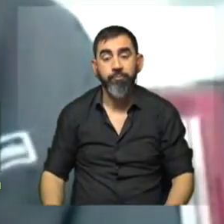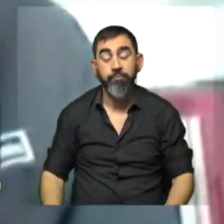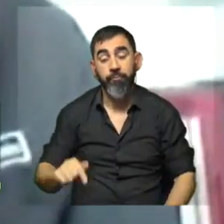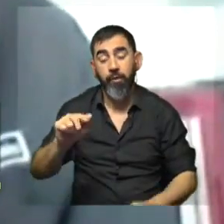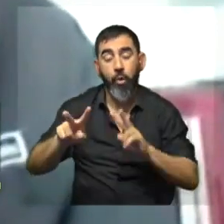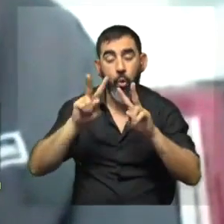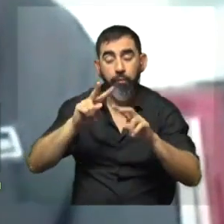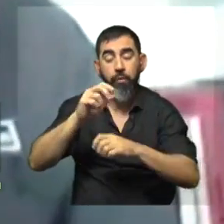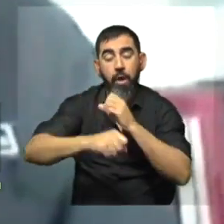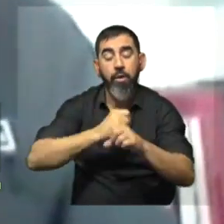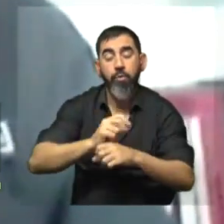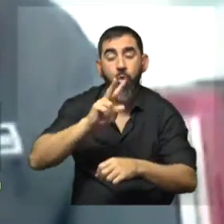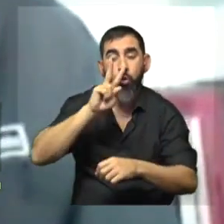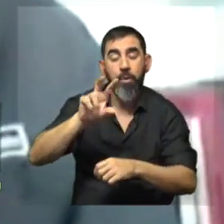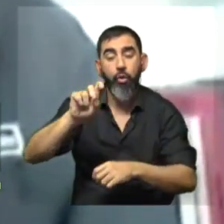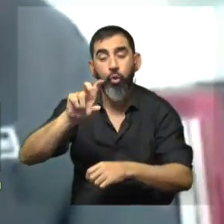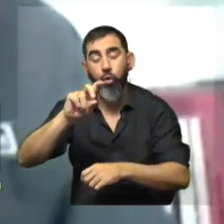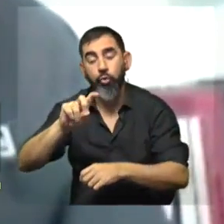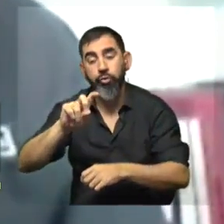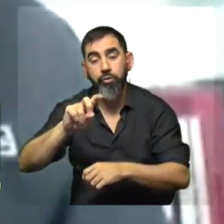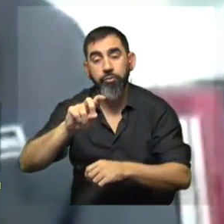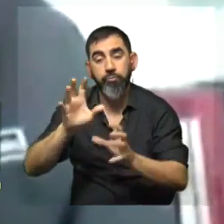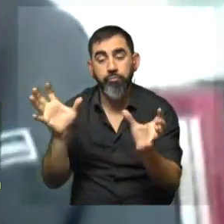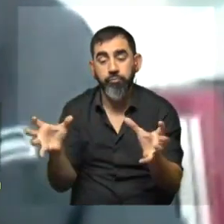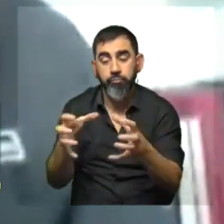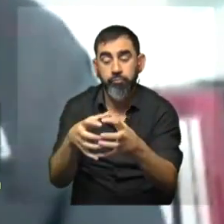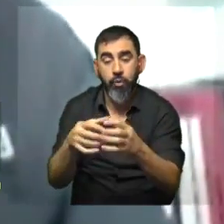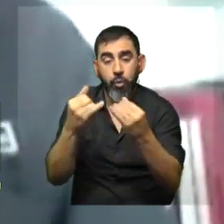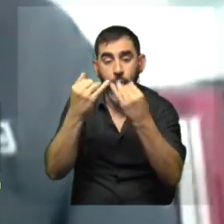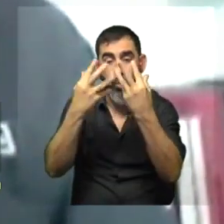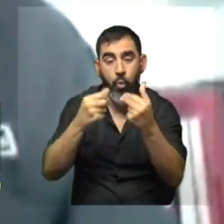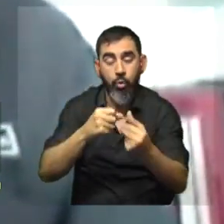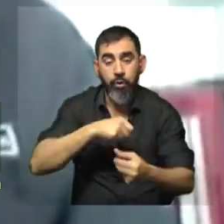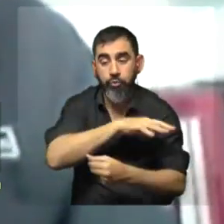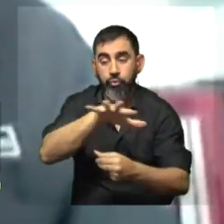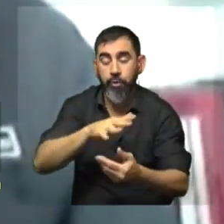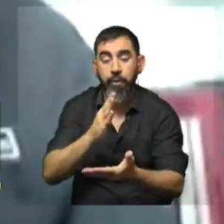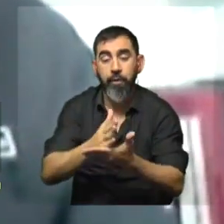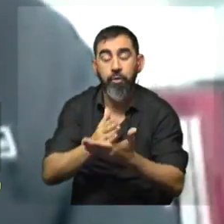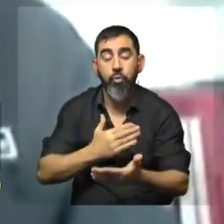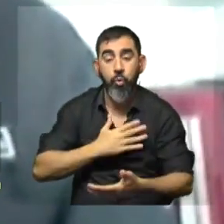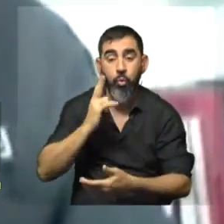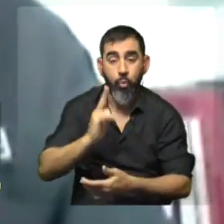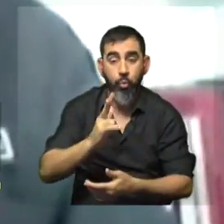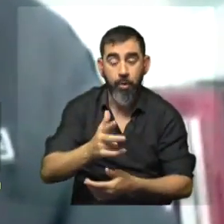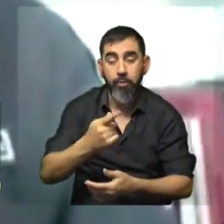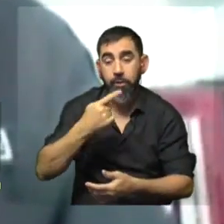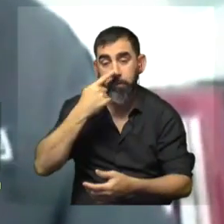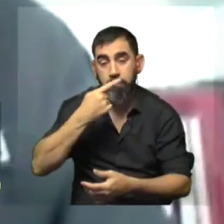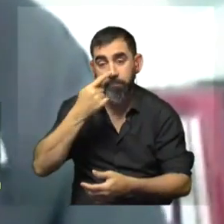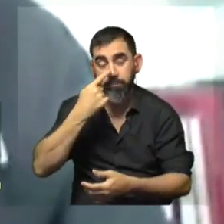año 2012, el nucleamiento de varias organizaciones de derechos humanos interesadas